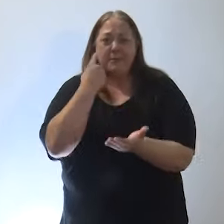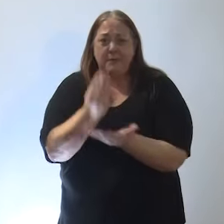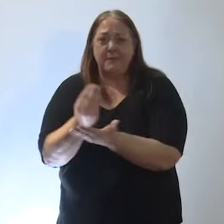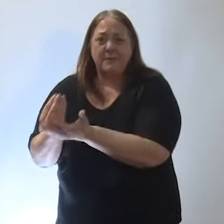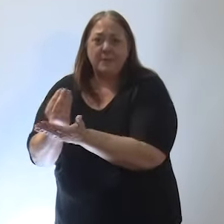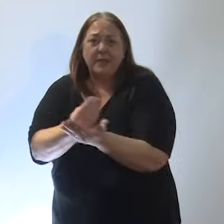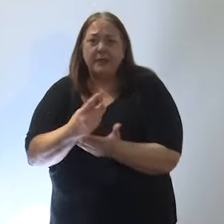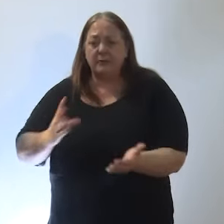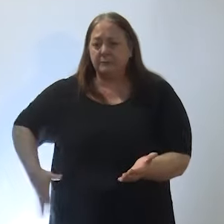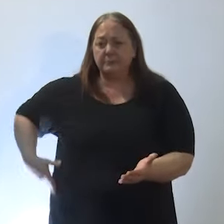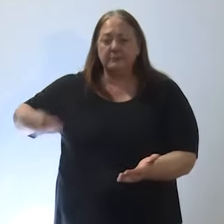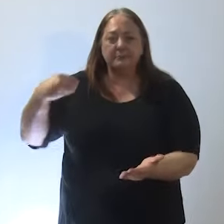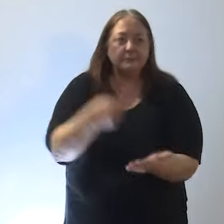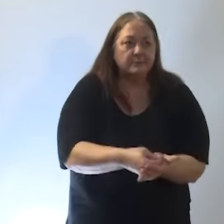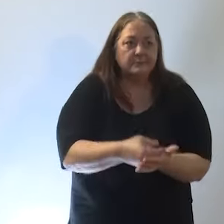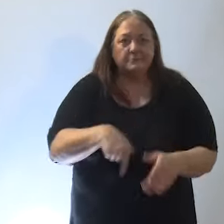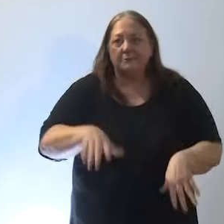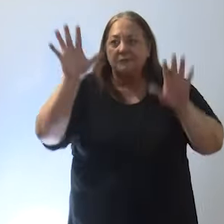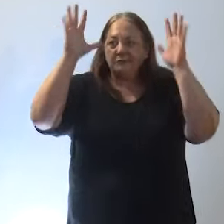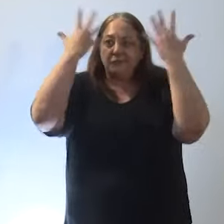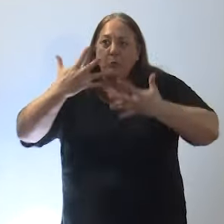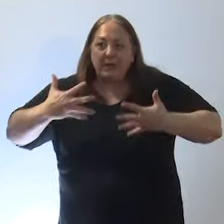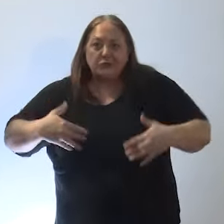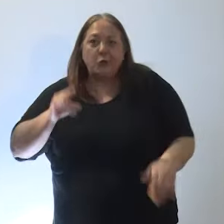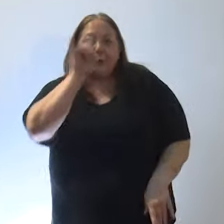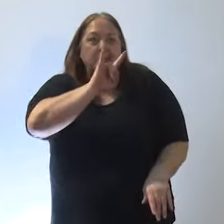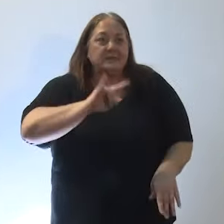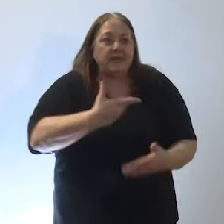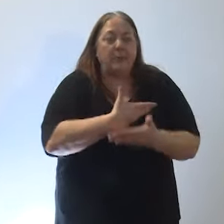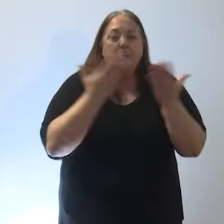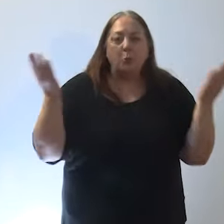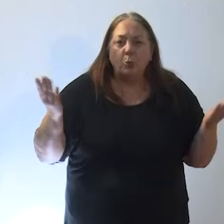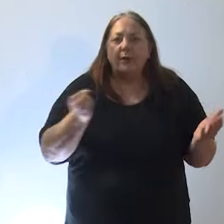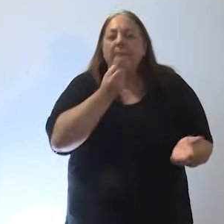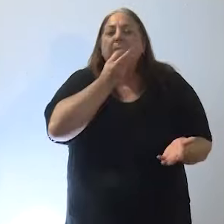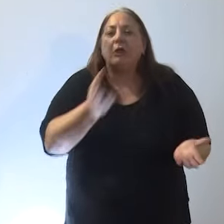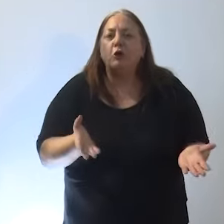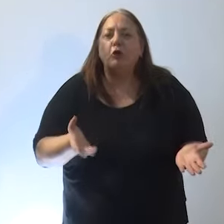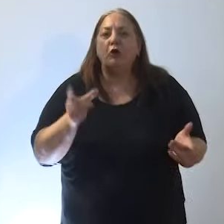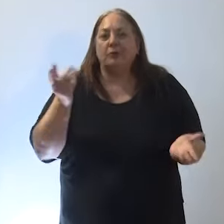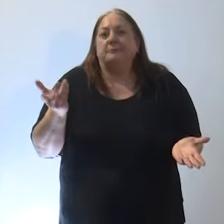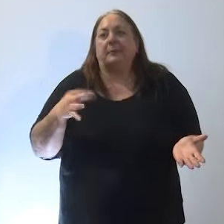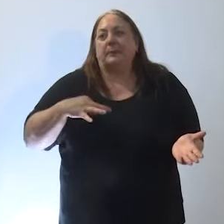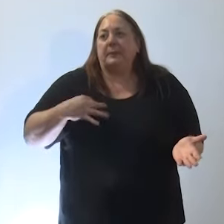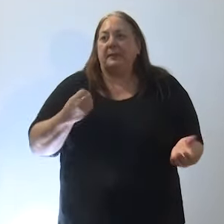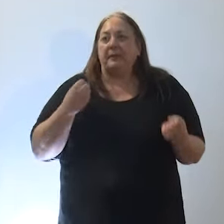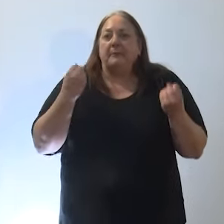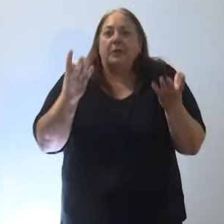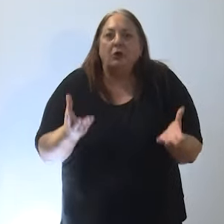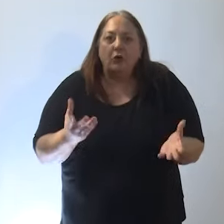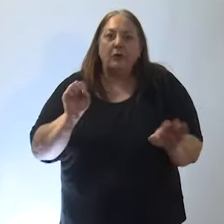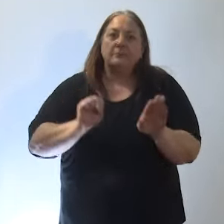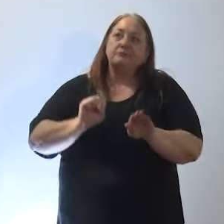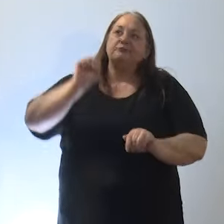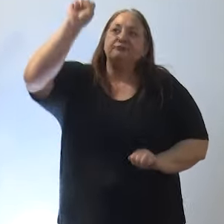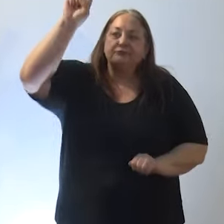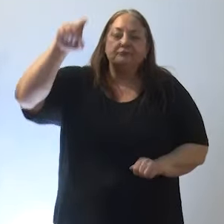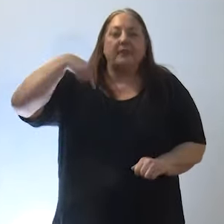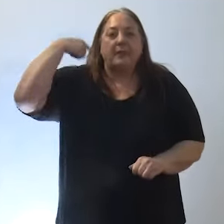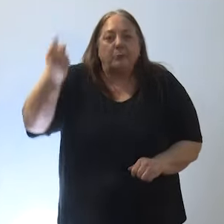nosotros estudiemos y nos formemos en las universidades y tengamos un mejor estándar de vida después de haber egresado o incluso solo